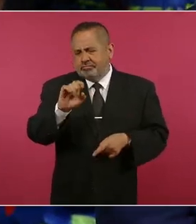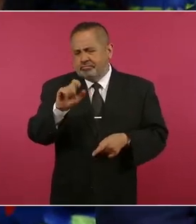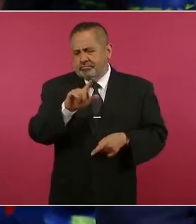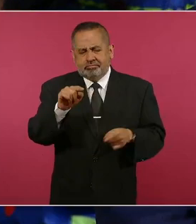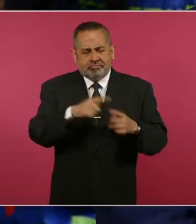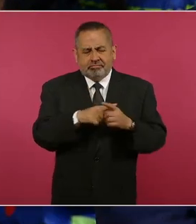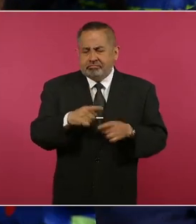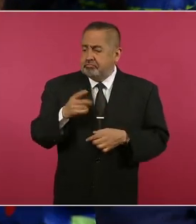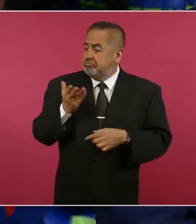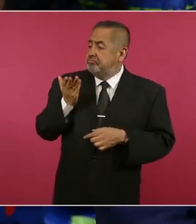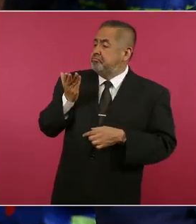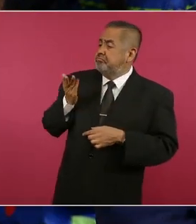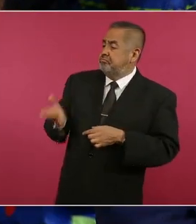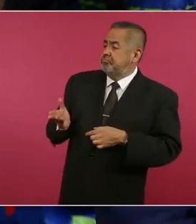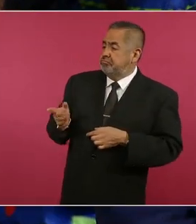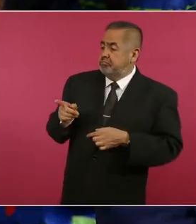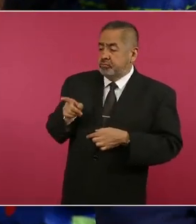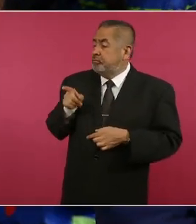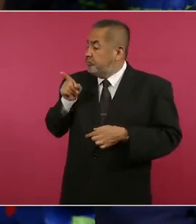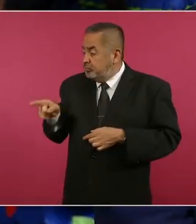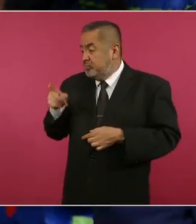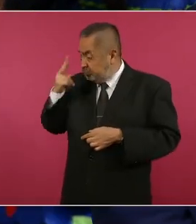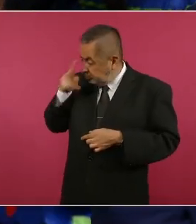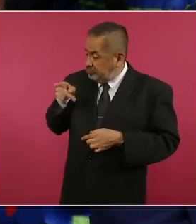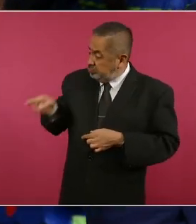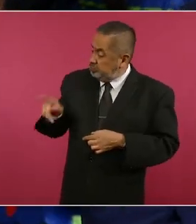El pedir ella disculpas